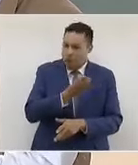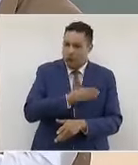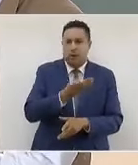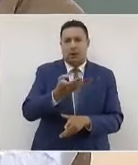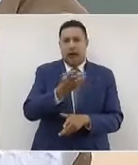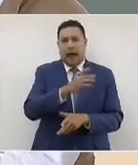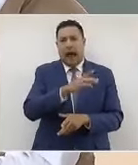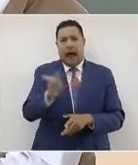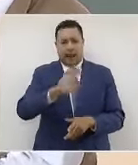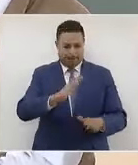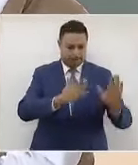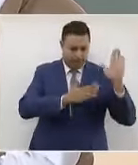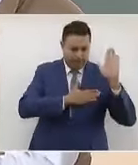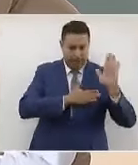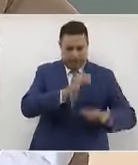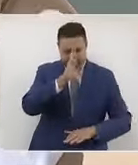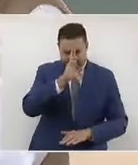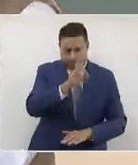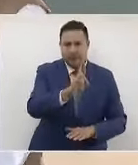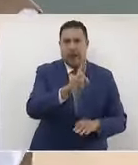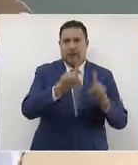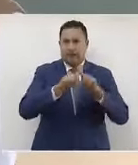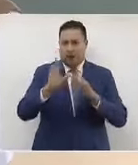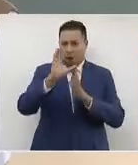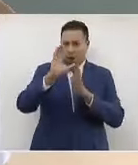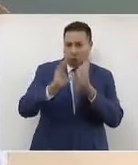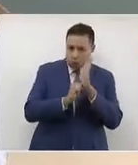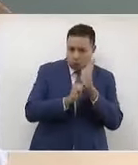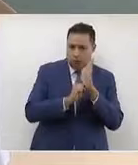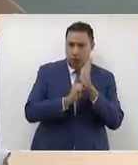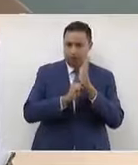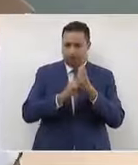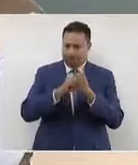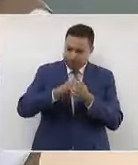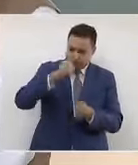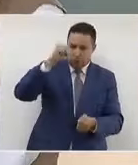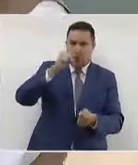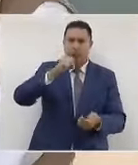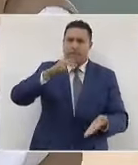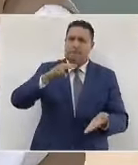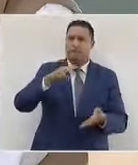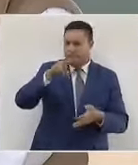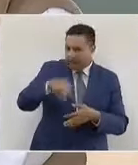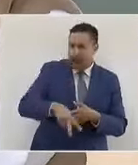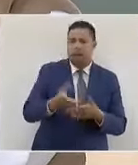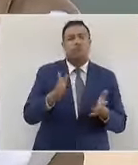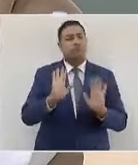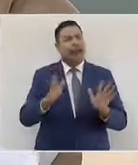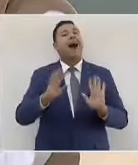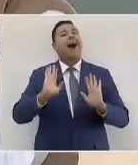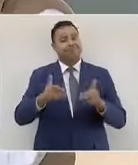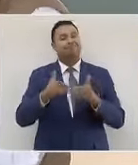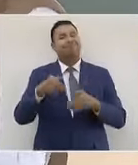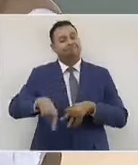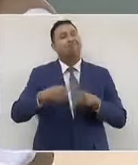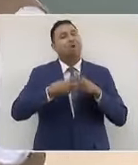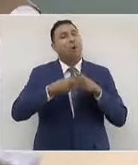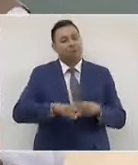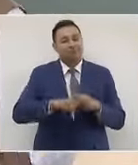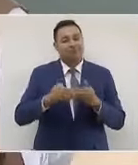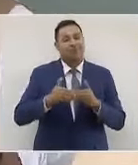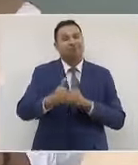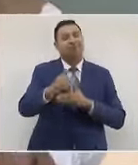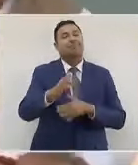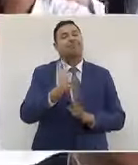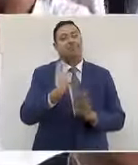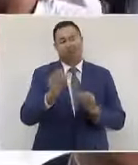los juramentos, y las ideas de la Constitución se harán verdad. Ese día ha llegado, hay mucho por hacer, pero ya empezamos. Muchas gracias